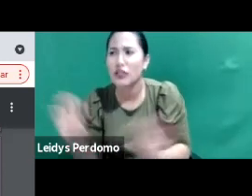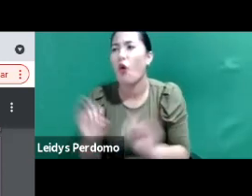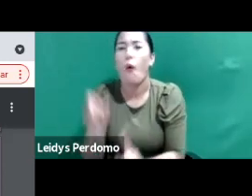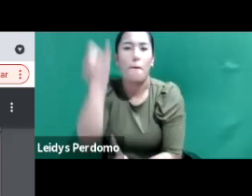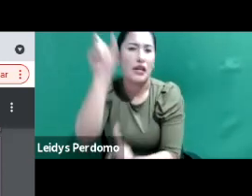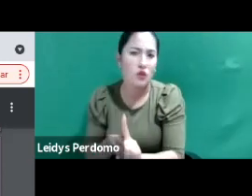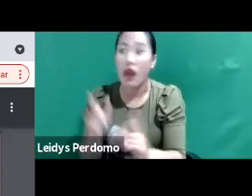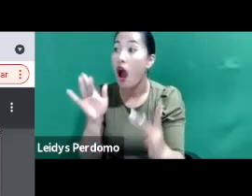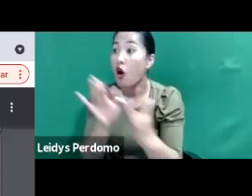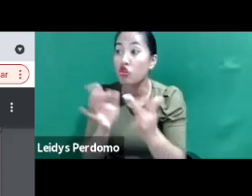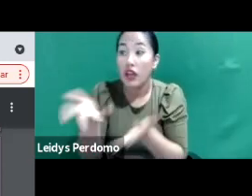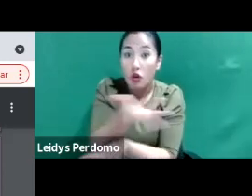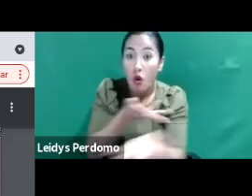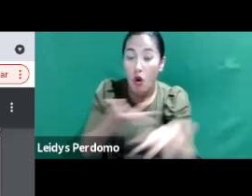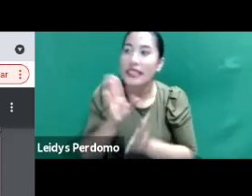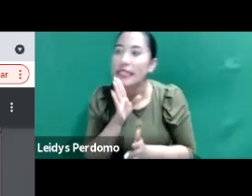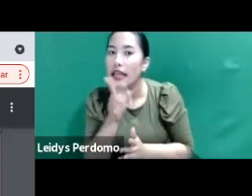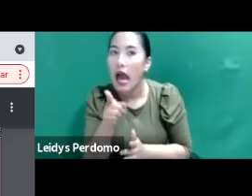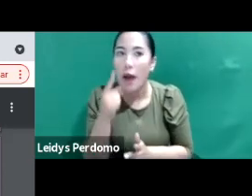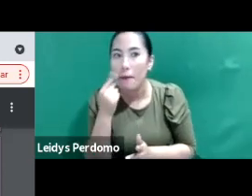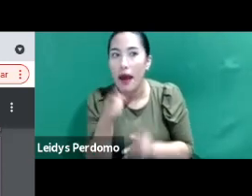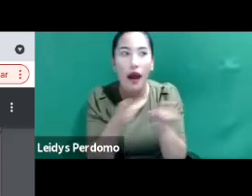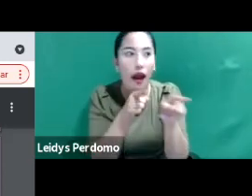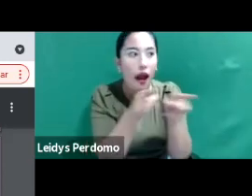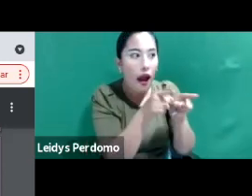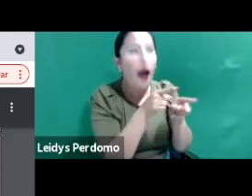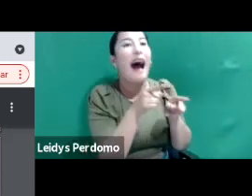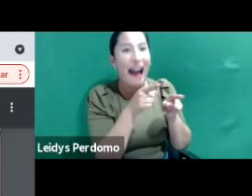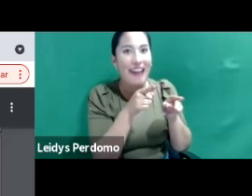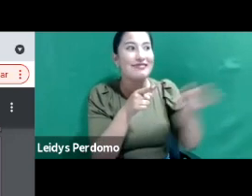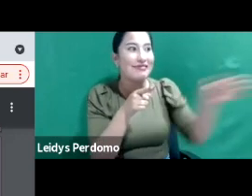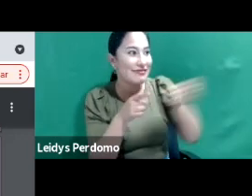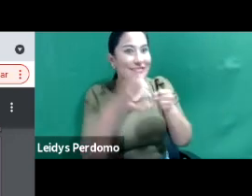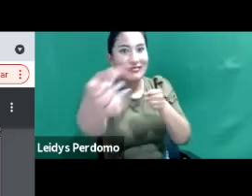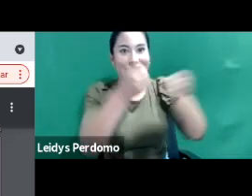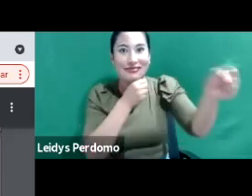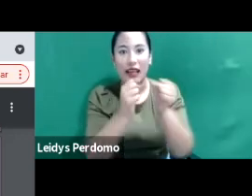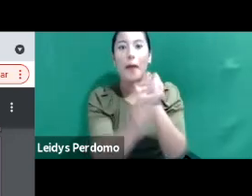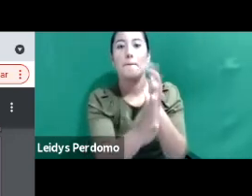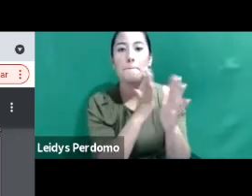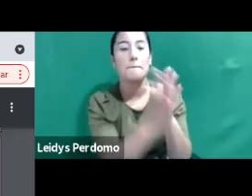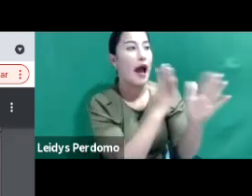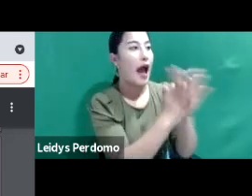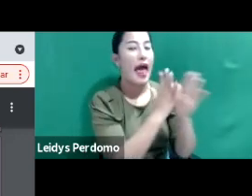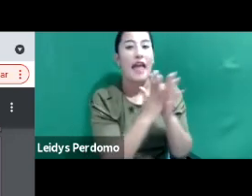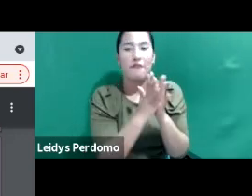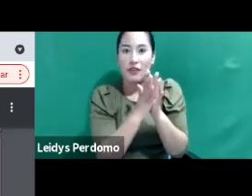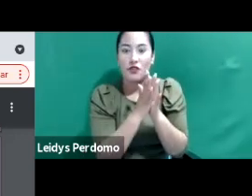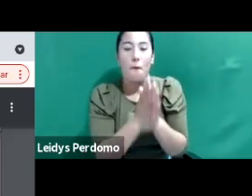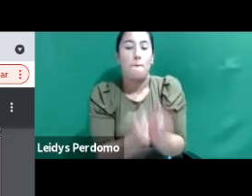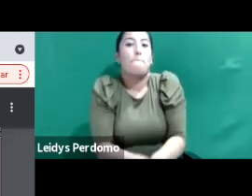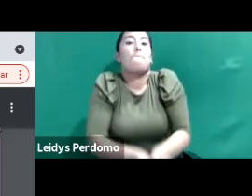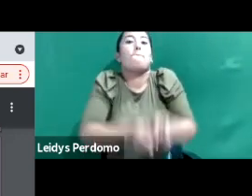caso, es muy importante. ¿Para qué? Pues para poder realmente triangular información, que es una de las cosas claves que